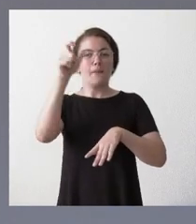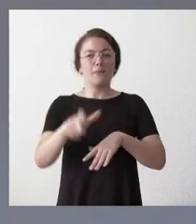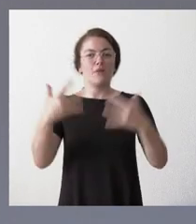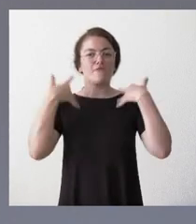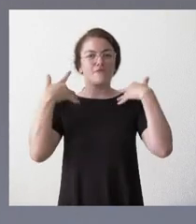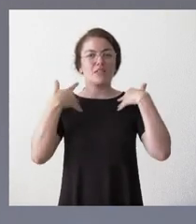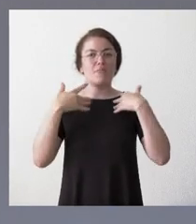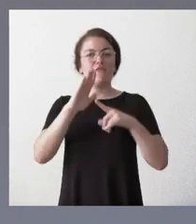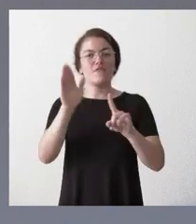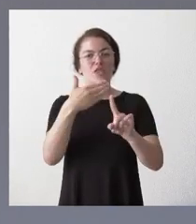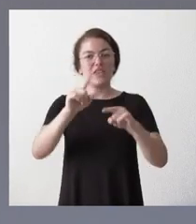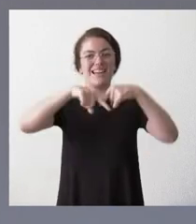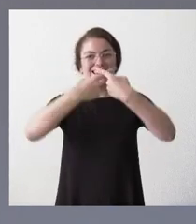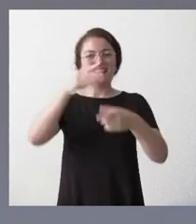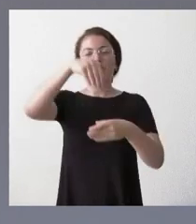en este caso.